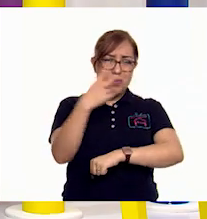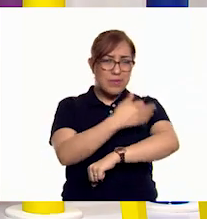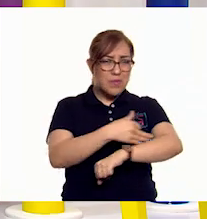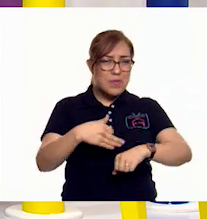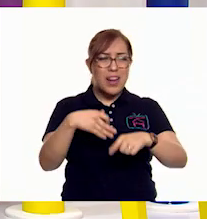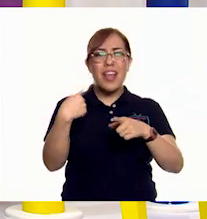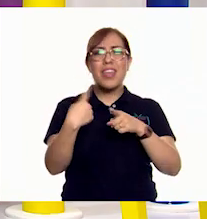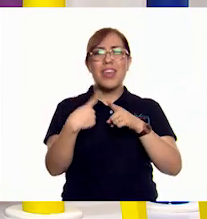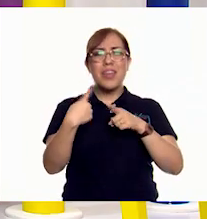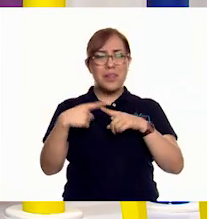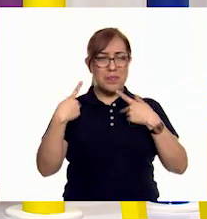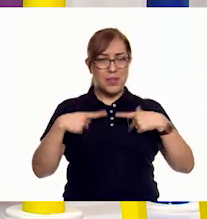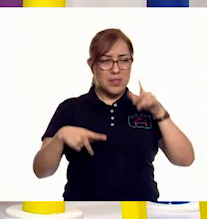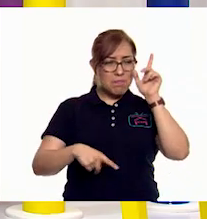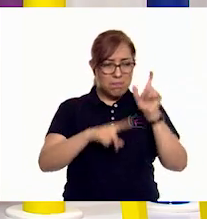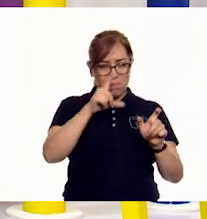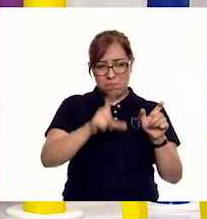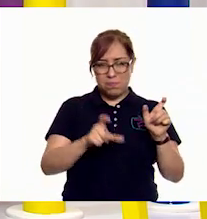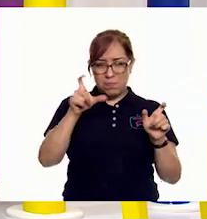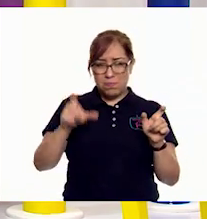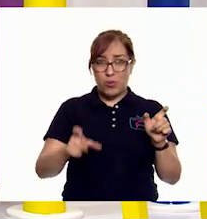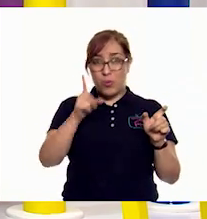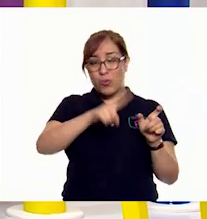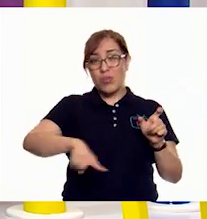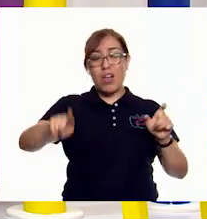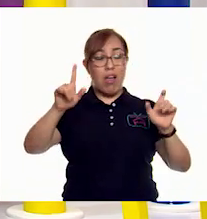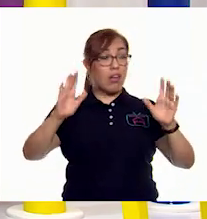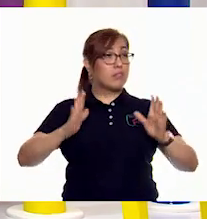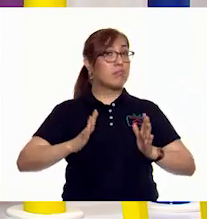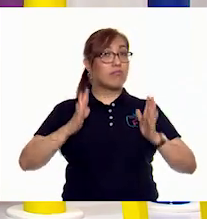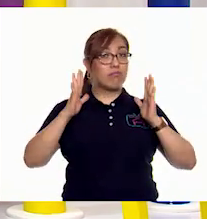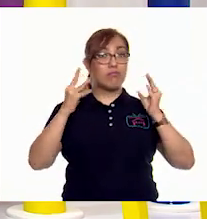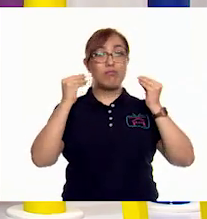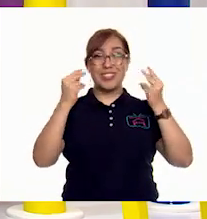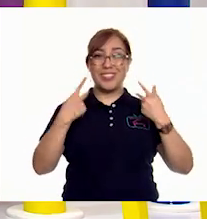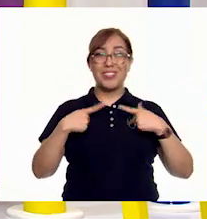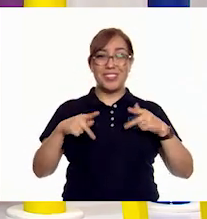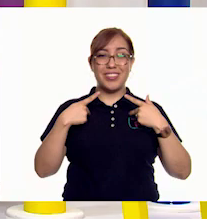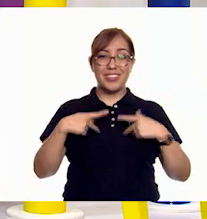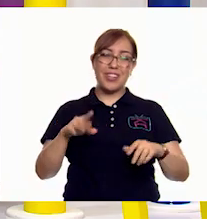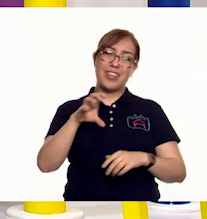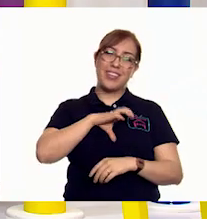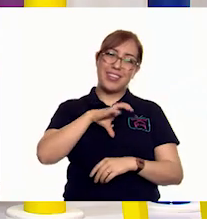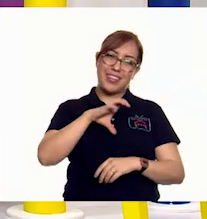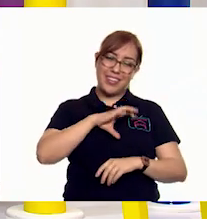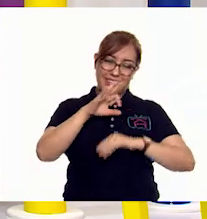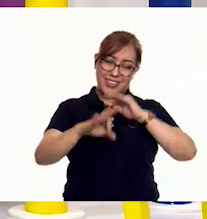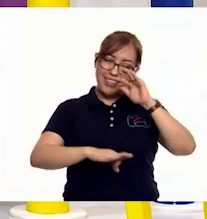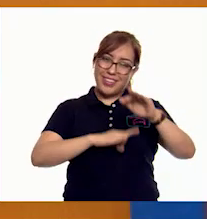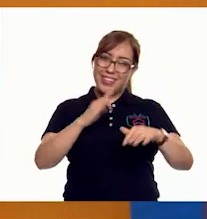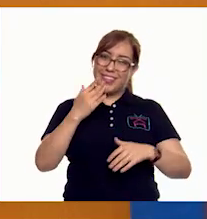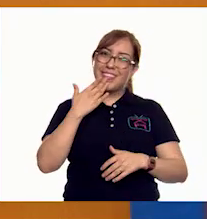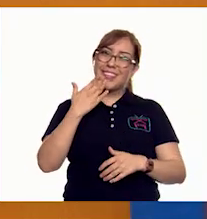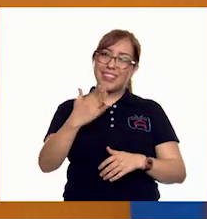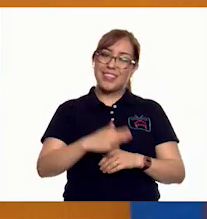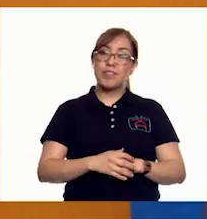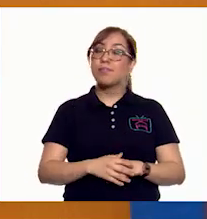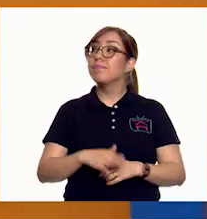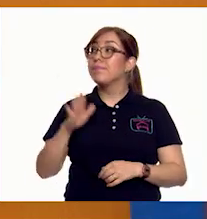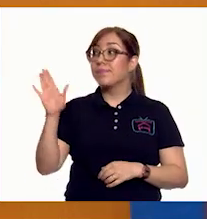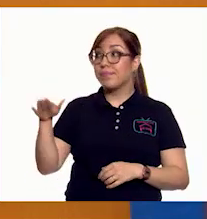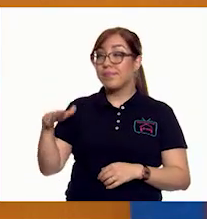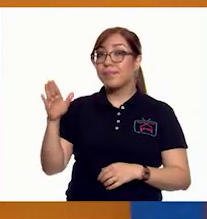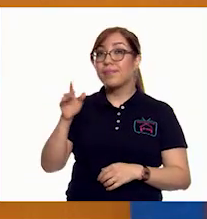van a ver que se van a sorprender de cuánta gente tienen alrededor que los puede apoyar y los quiere, y es su equipo. Y sobre todo, Pilar,